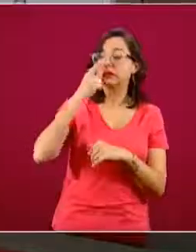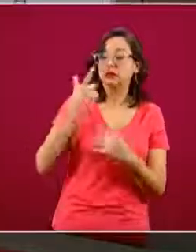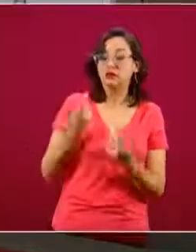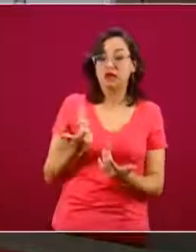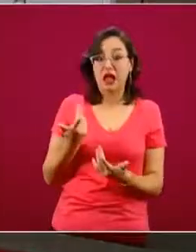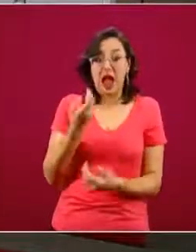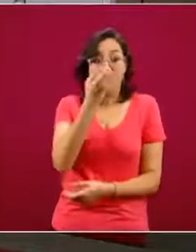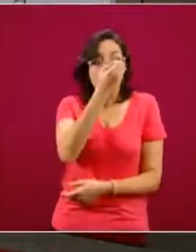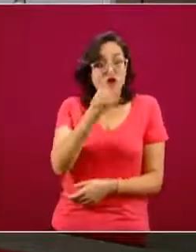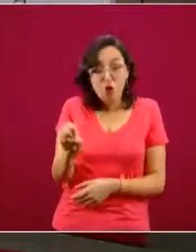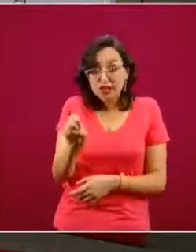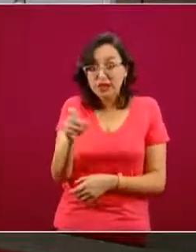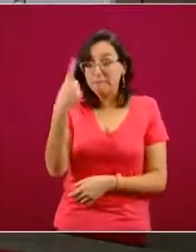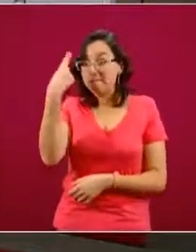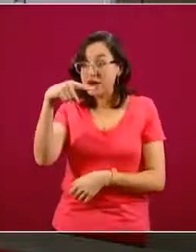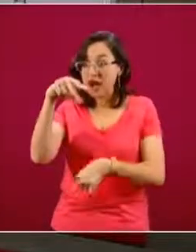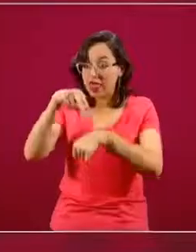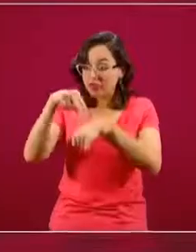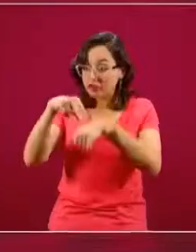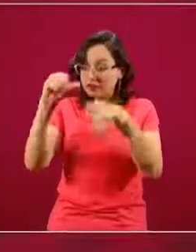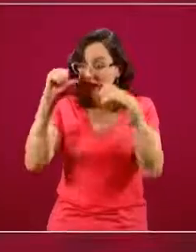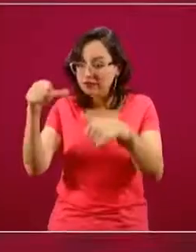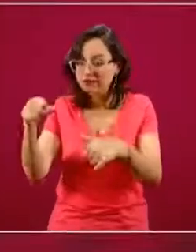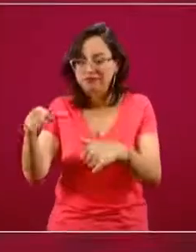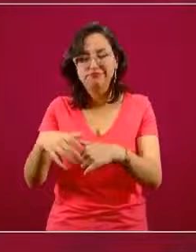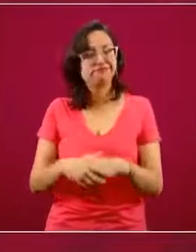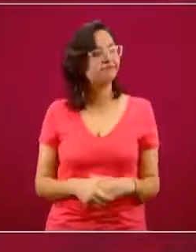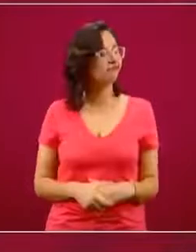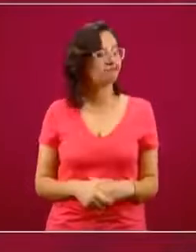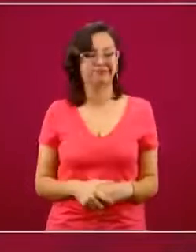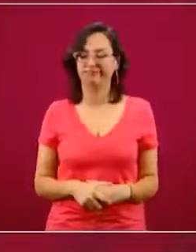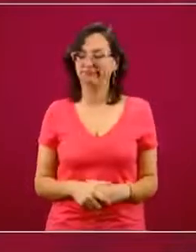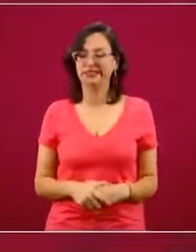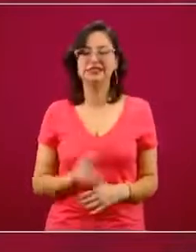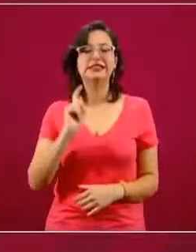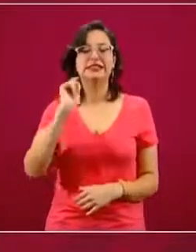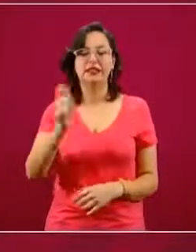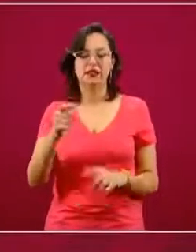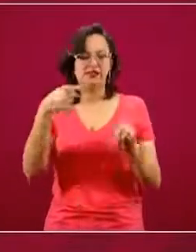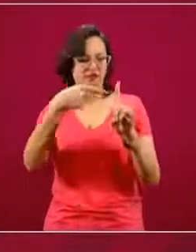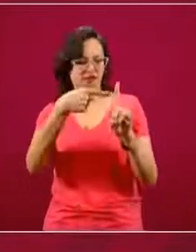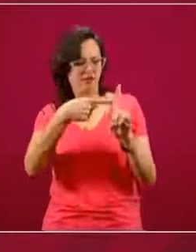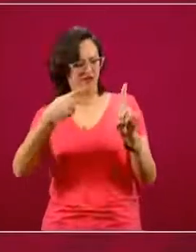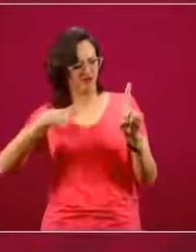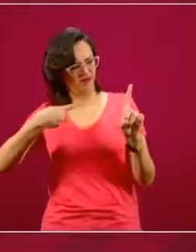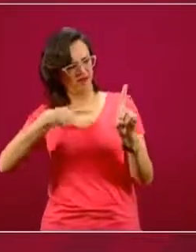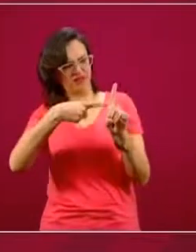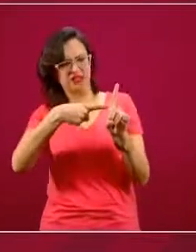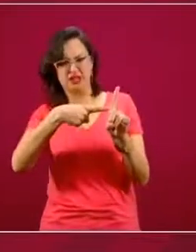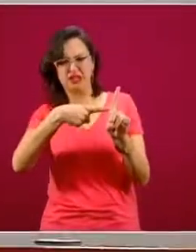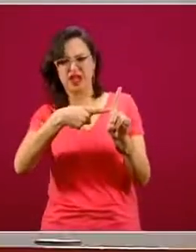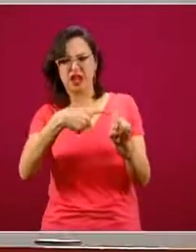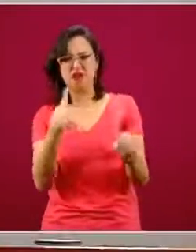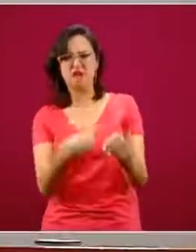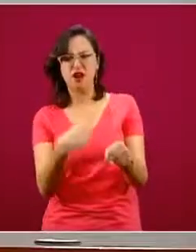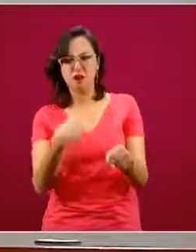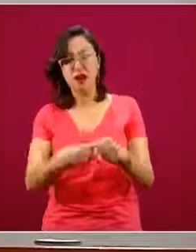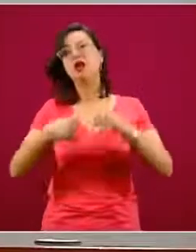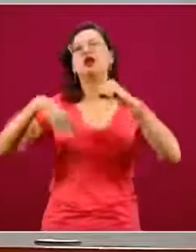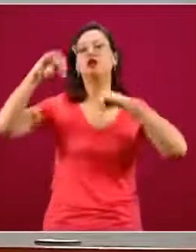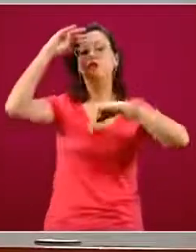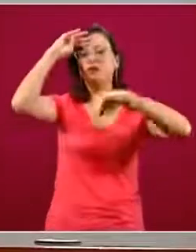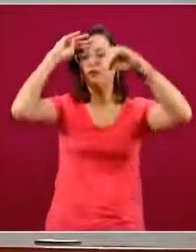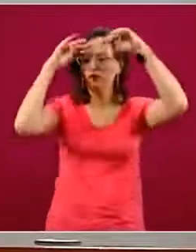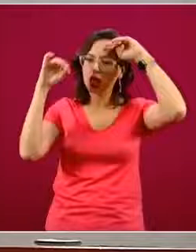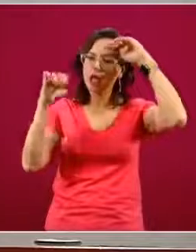decir esto? Aquí está una persona enferma que tiene fiebre, tos, dolor de garganta, y